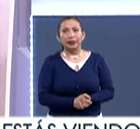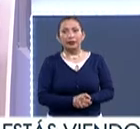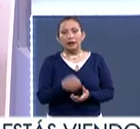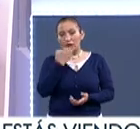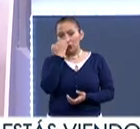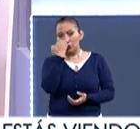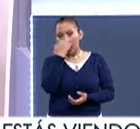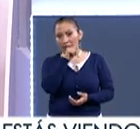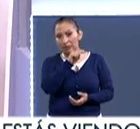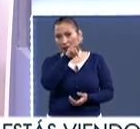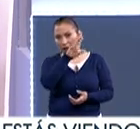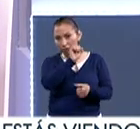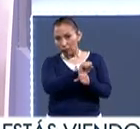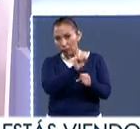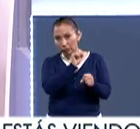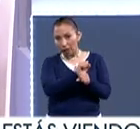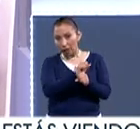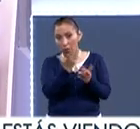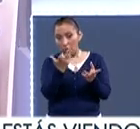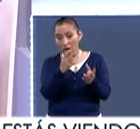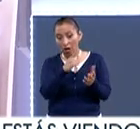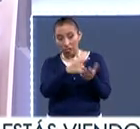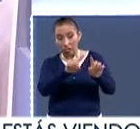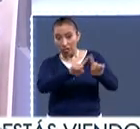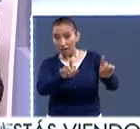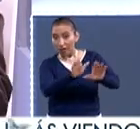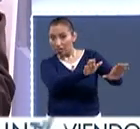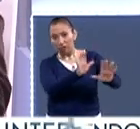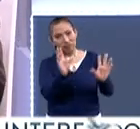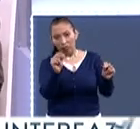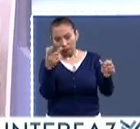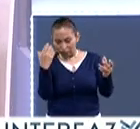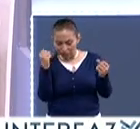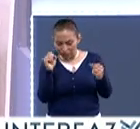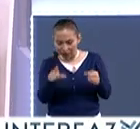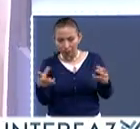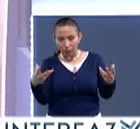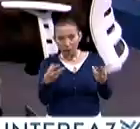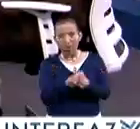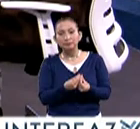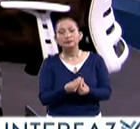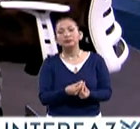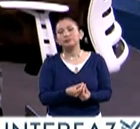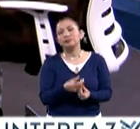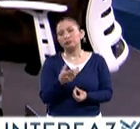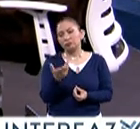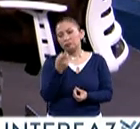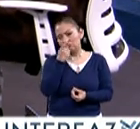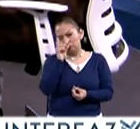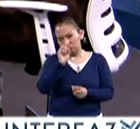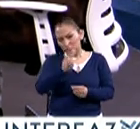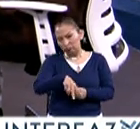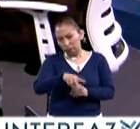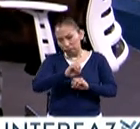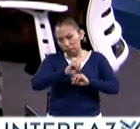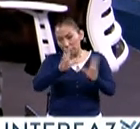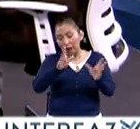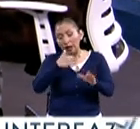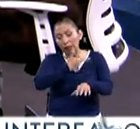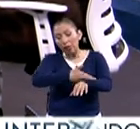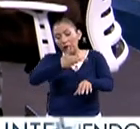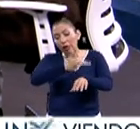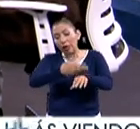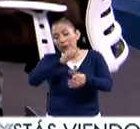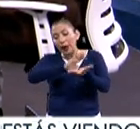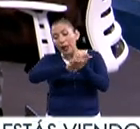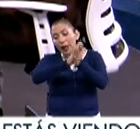Las escuelas telesecundarias no están ajenas a este proceso. Vamos a decir con toda claridad que el proceso